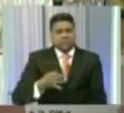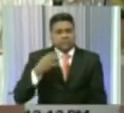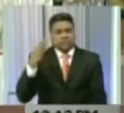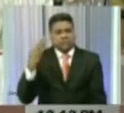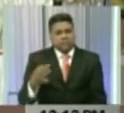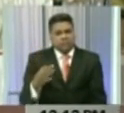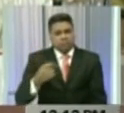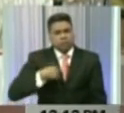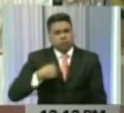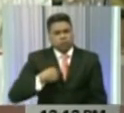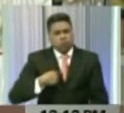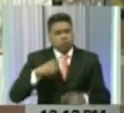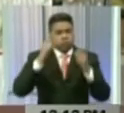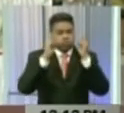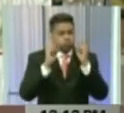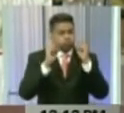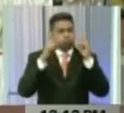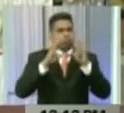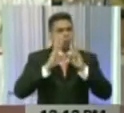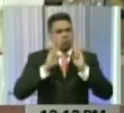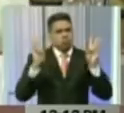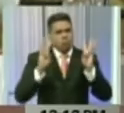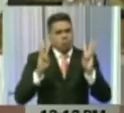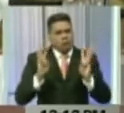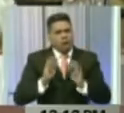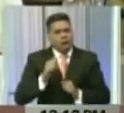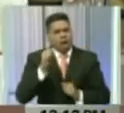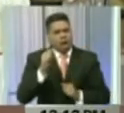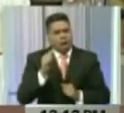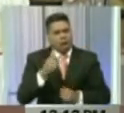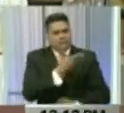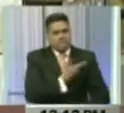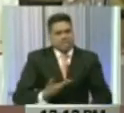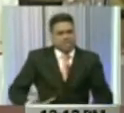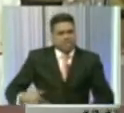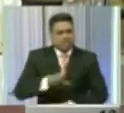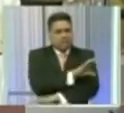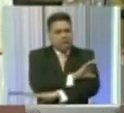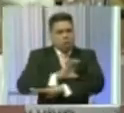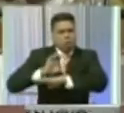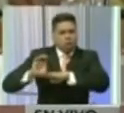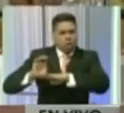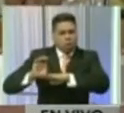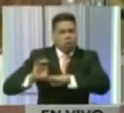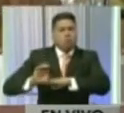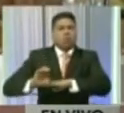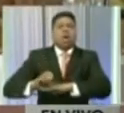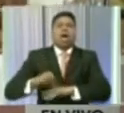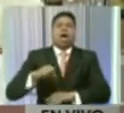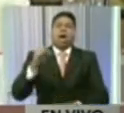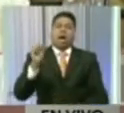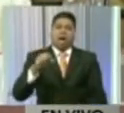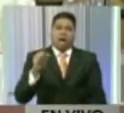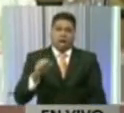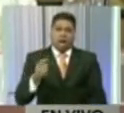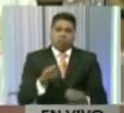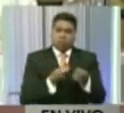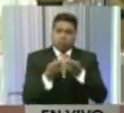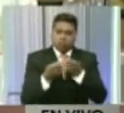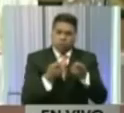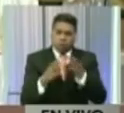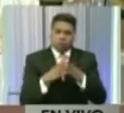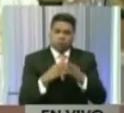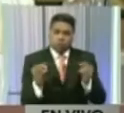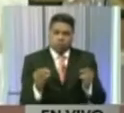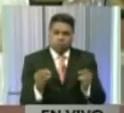cuando dijo, el Banco Central es autónomo, autónomo de los pueblos, frente a los pueblos, pero controlado por la oligarquía.